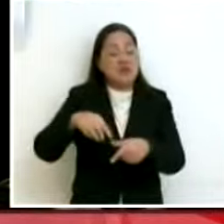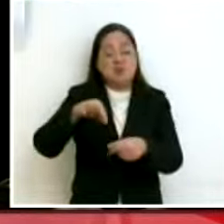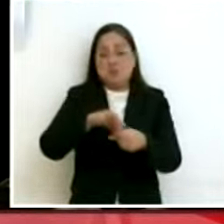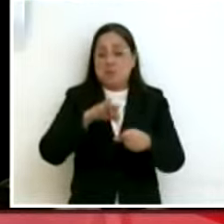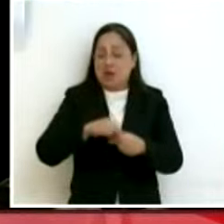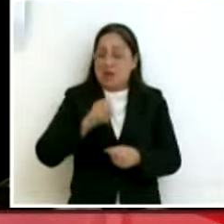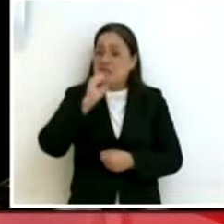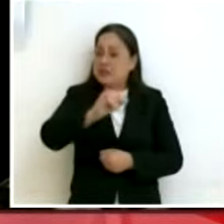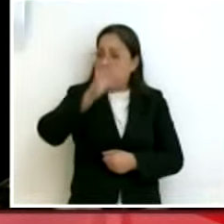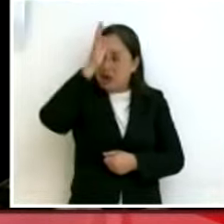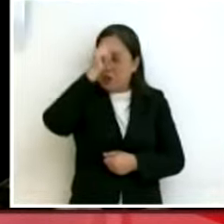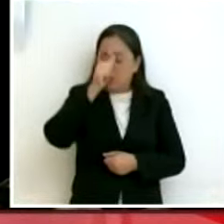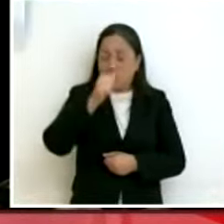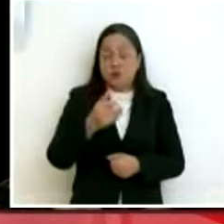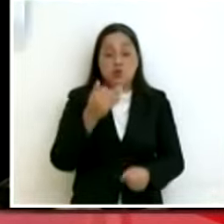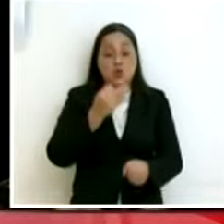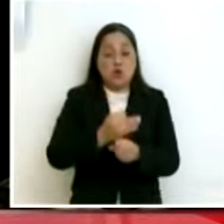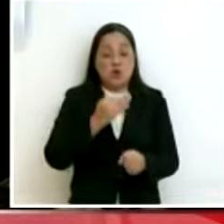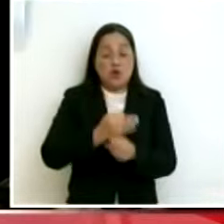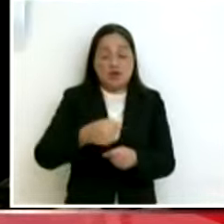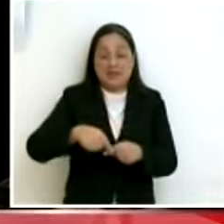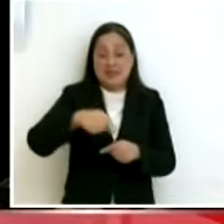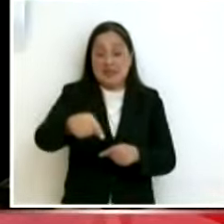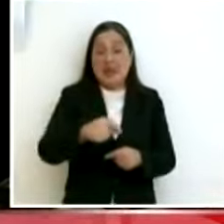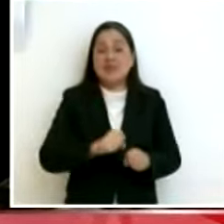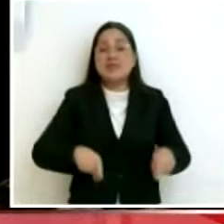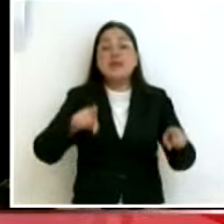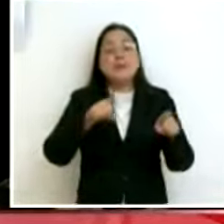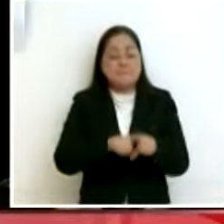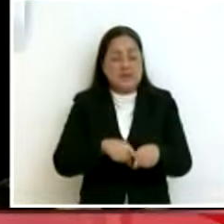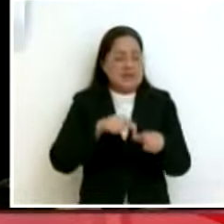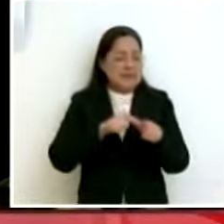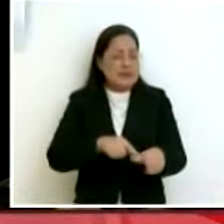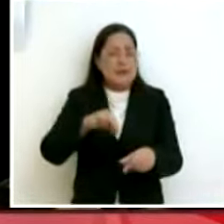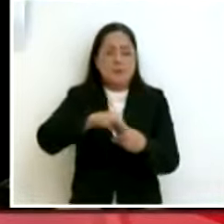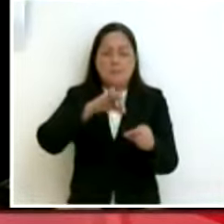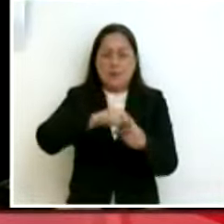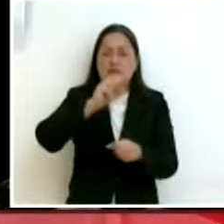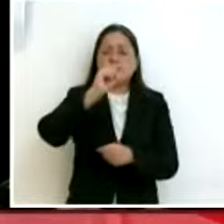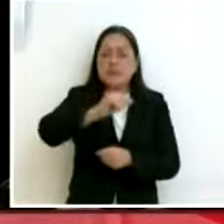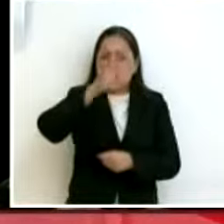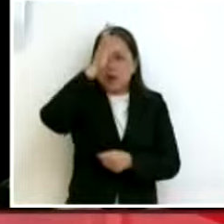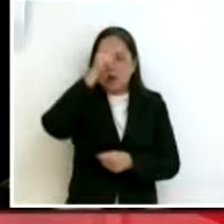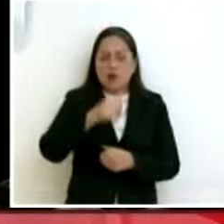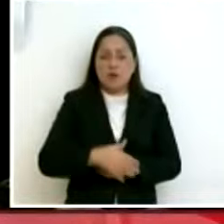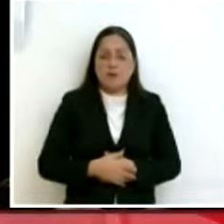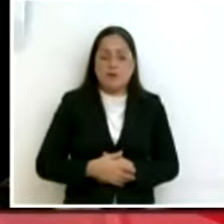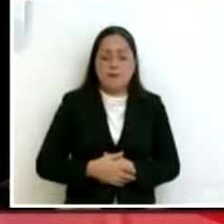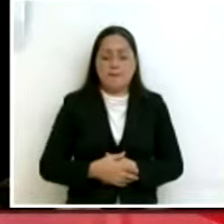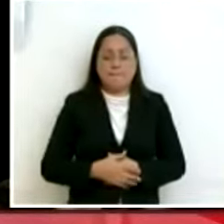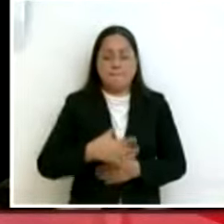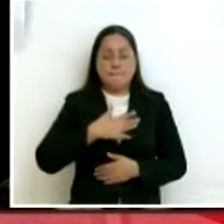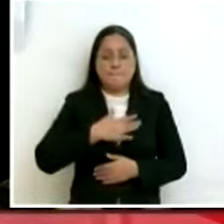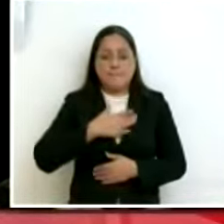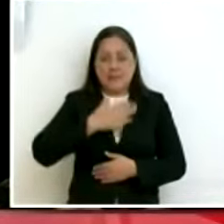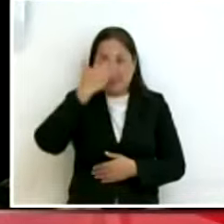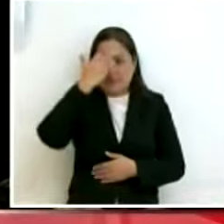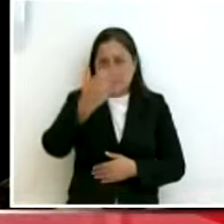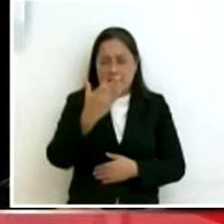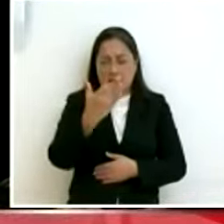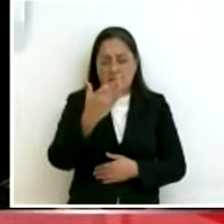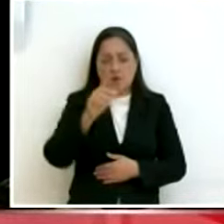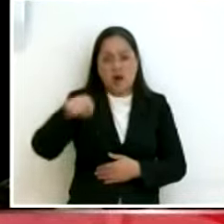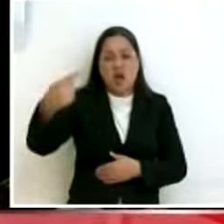y ahora, en estos momentos, seguramente lo será en lo particular. No ocuparé mis minutos en dirigirme